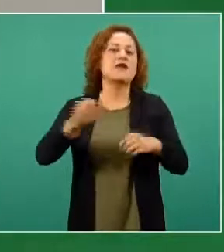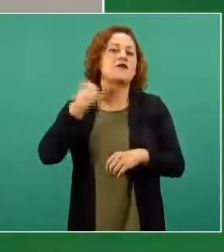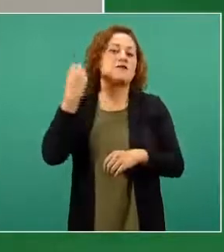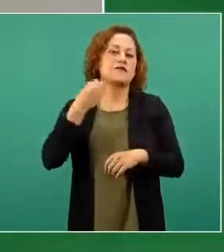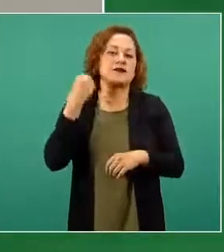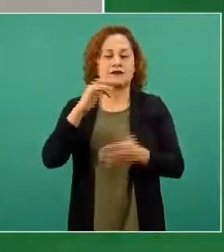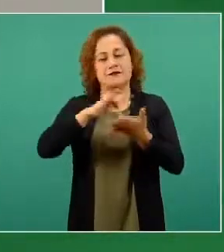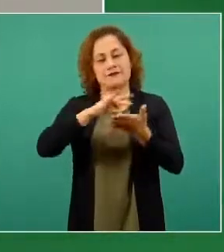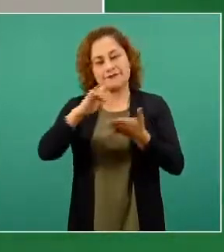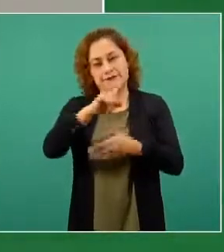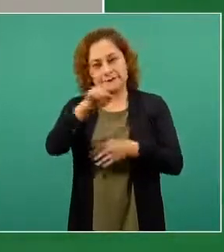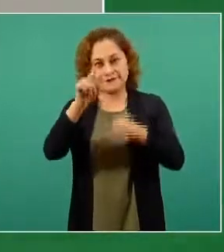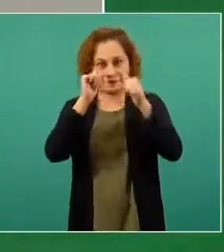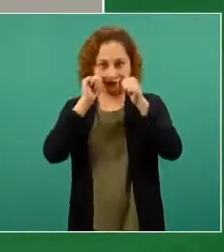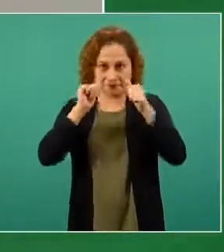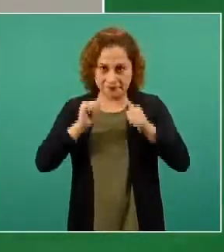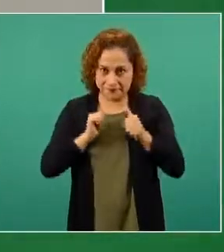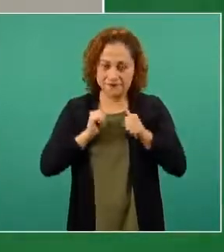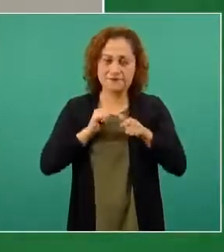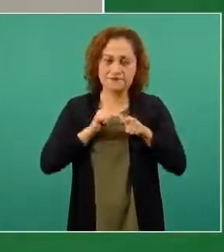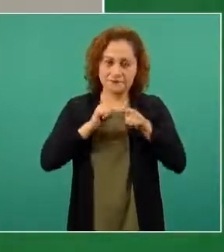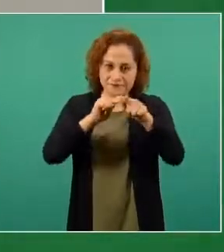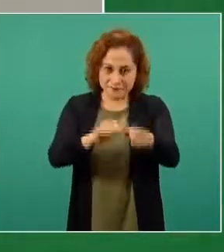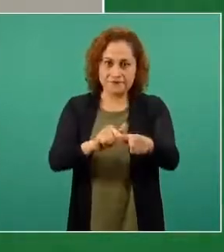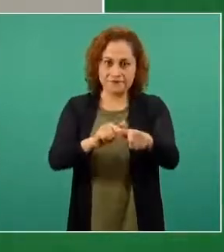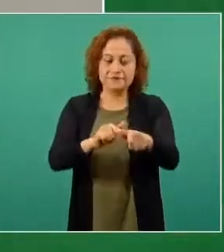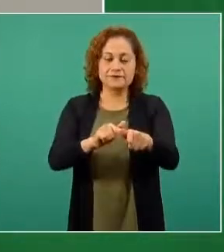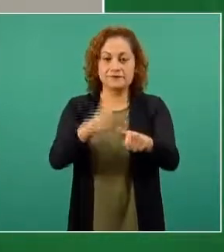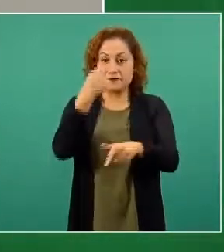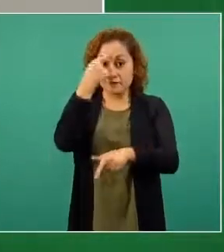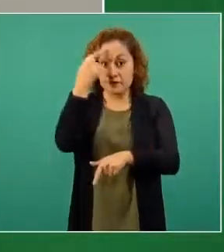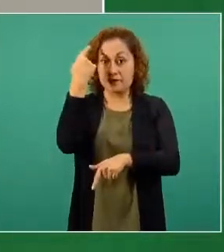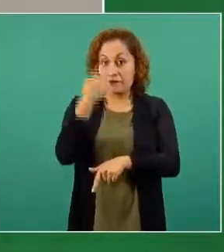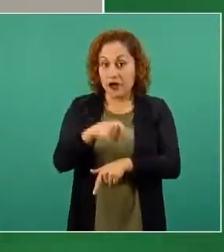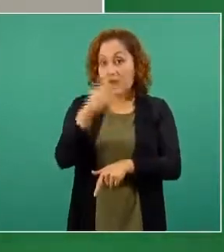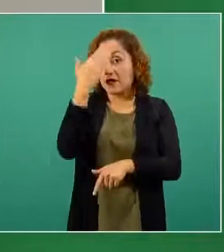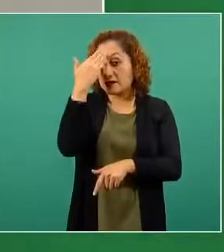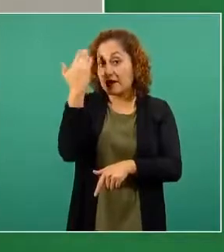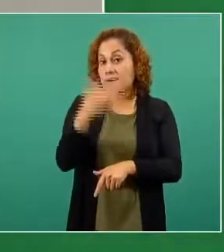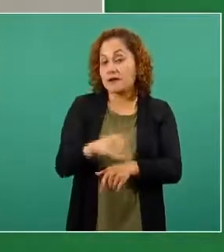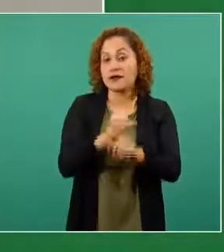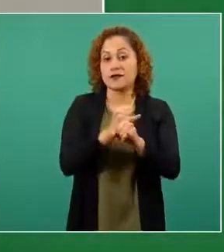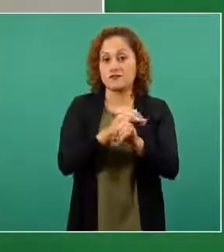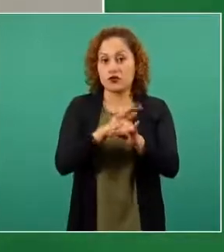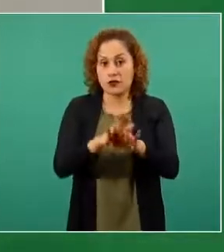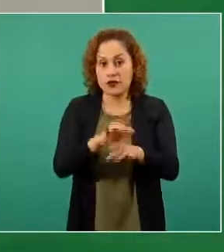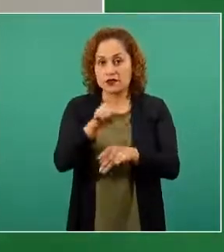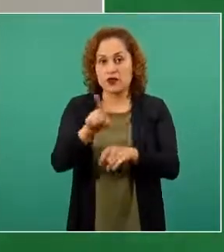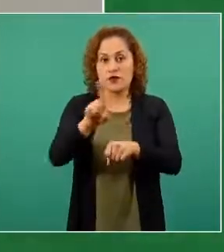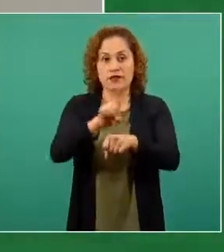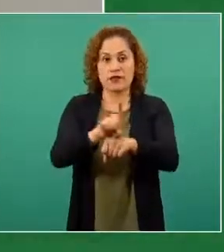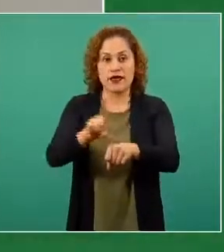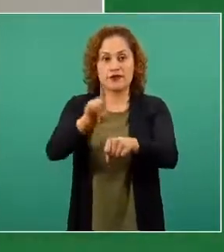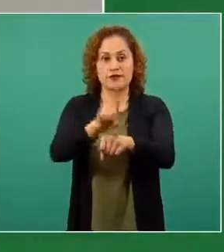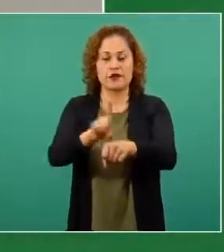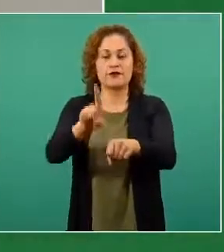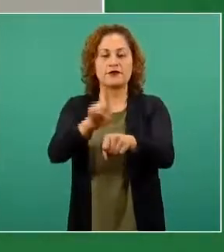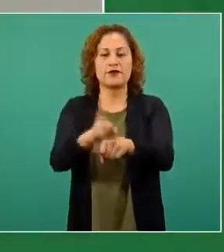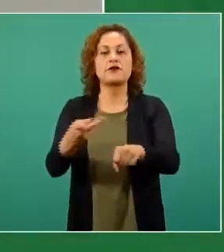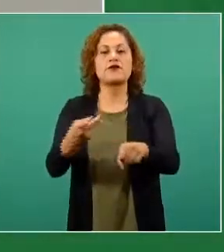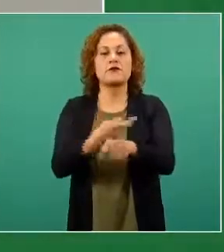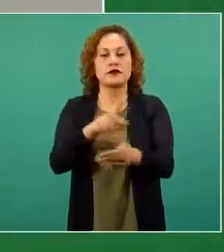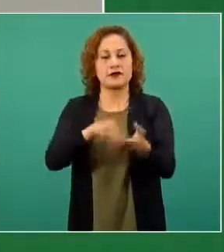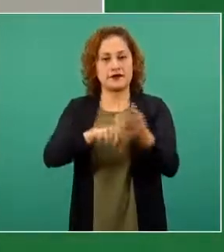el interés de mantenerse actualizados en la información y obviamente de saber día con día cuál es el comportamiento de la epidemia en